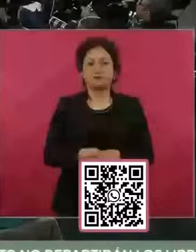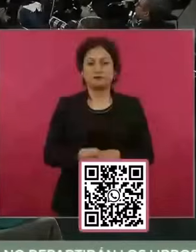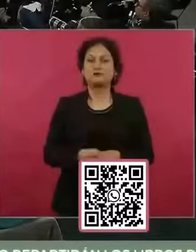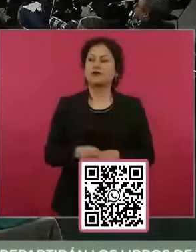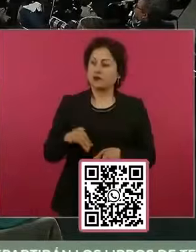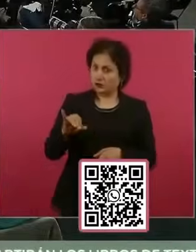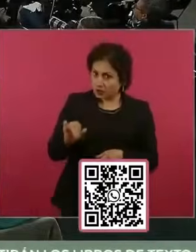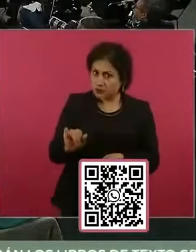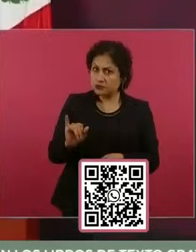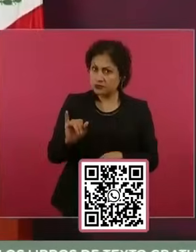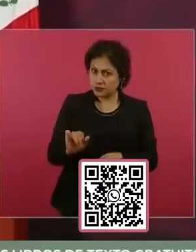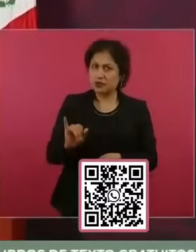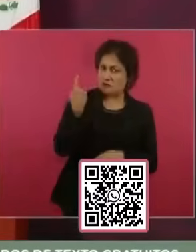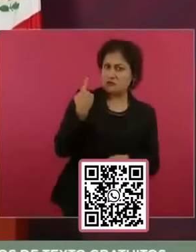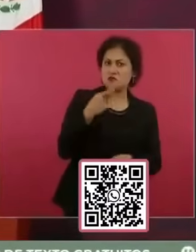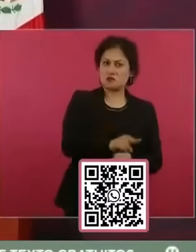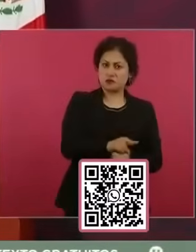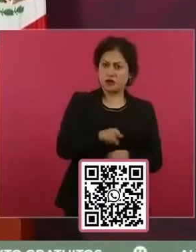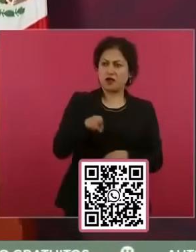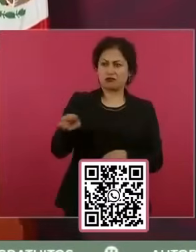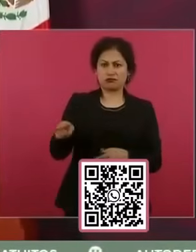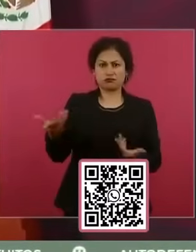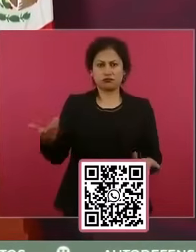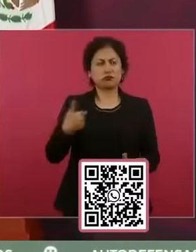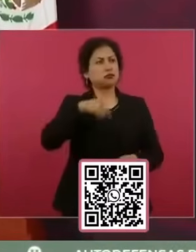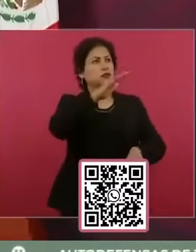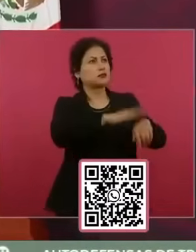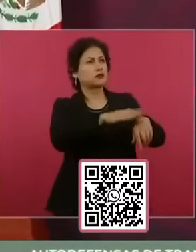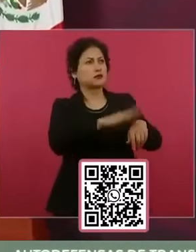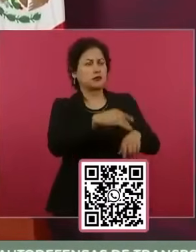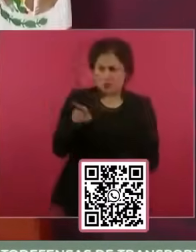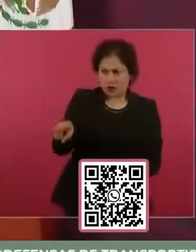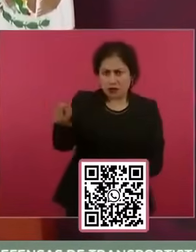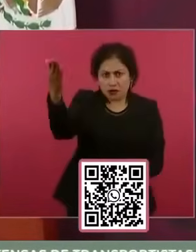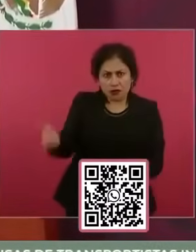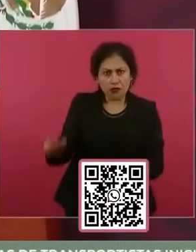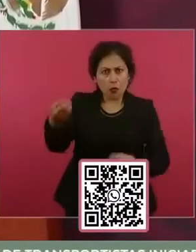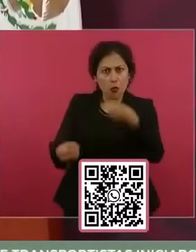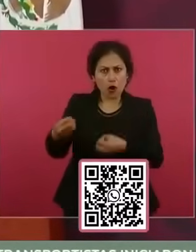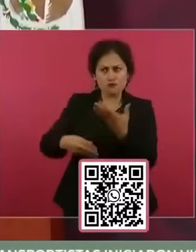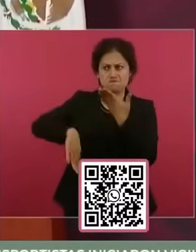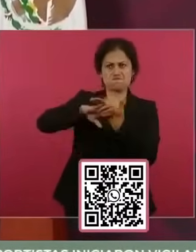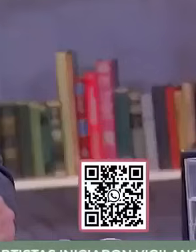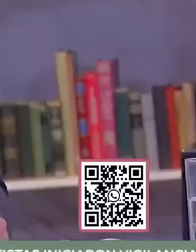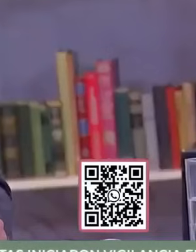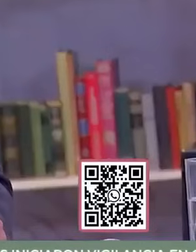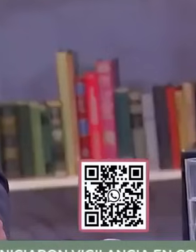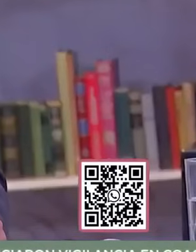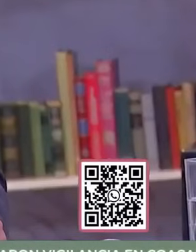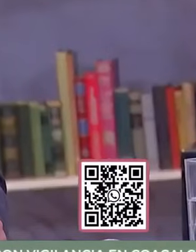voy a este denunciarlo sí por todos los antecedentes y por lo que está haciendo en mi contra